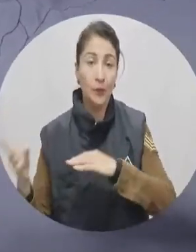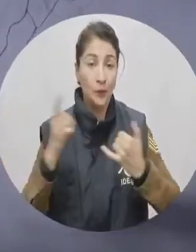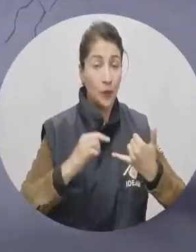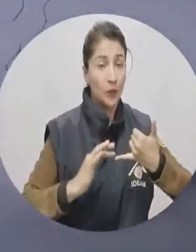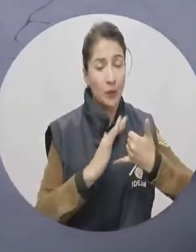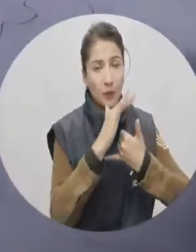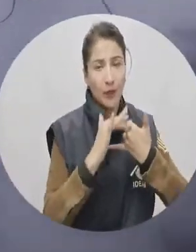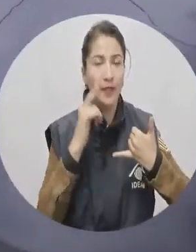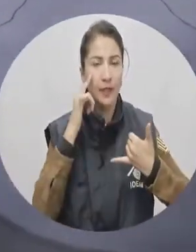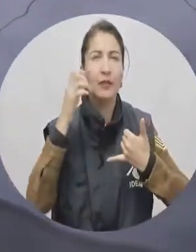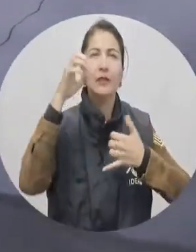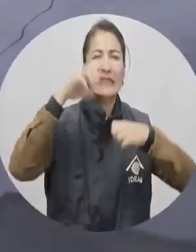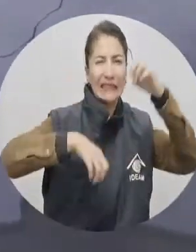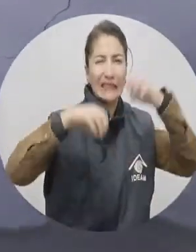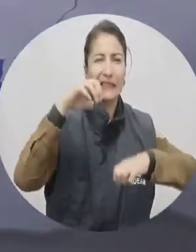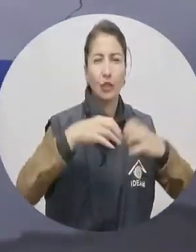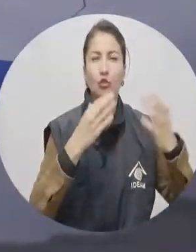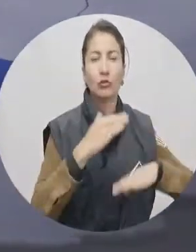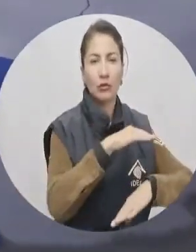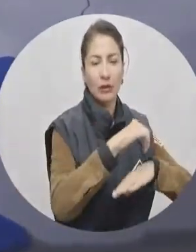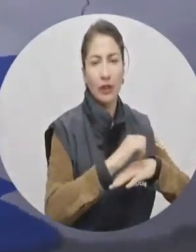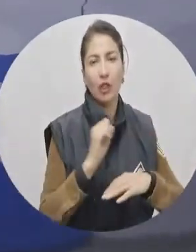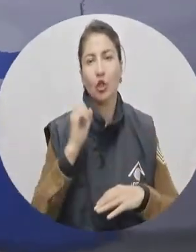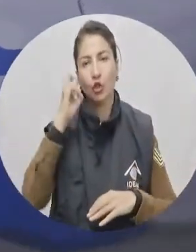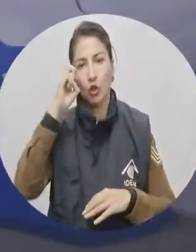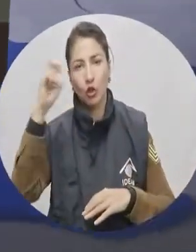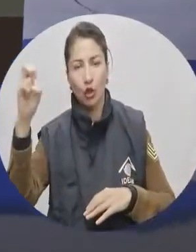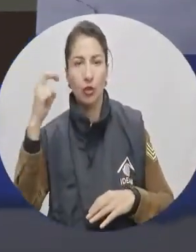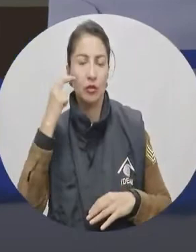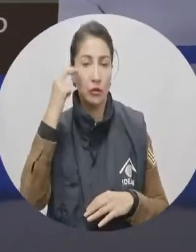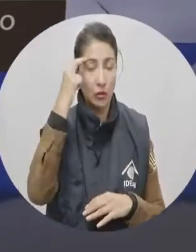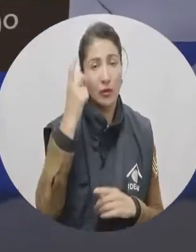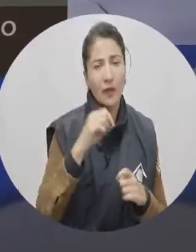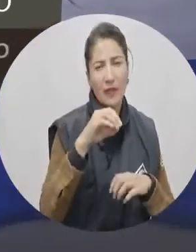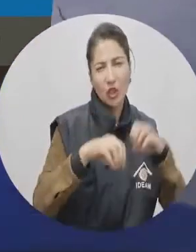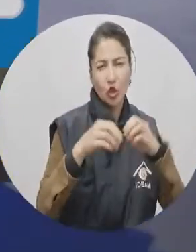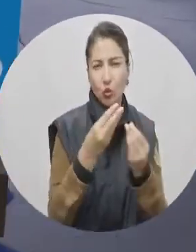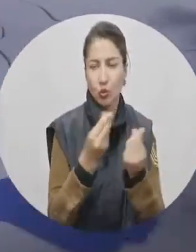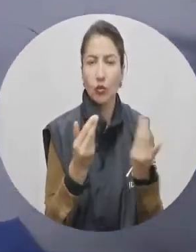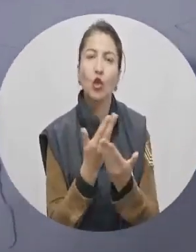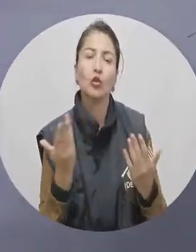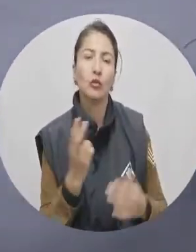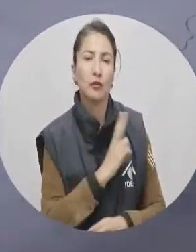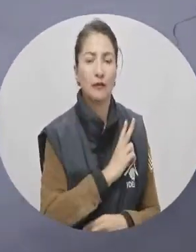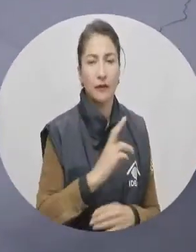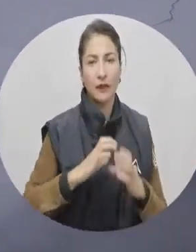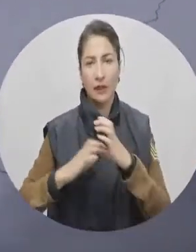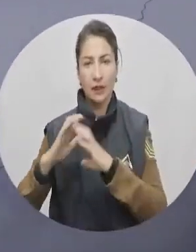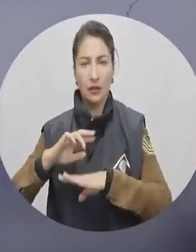prevén chaparrones en el centro y norte del Chocó y lloviznas en el valle, en Cauca y Nariño.